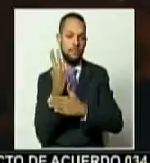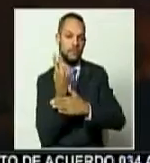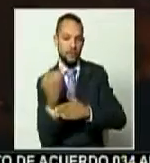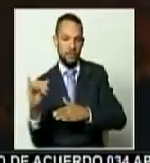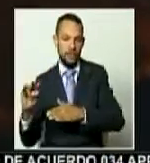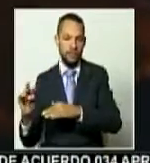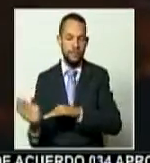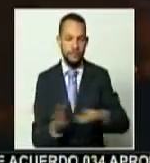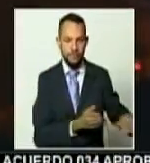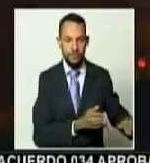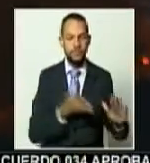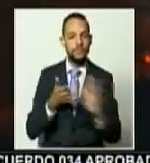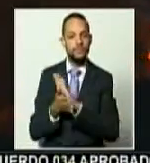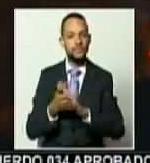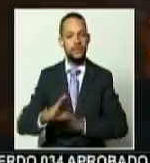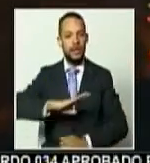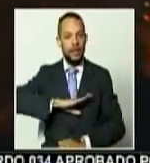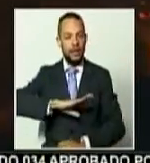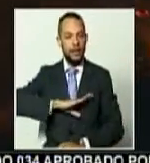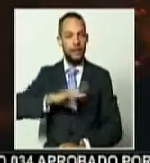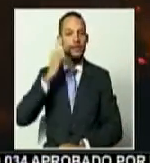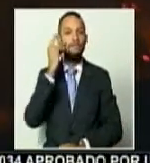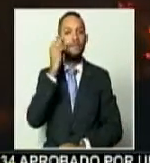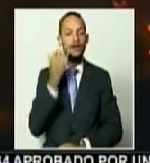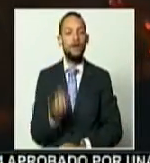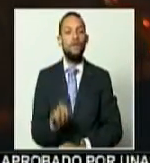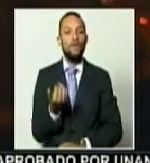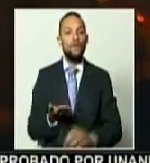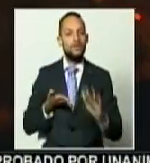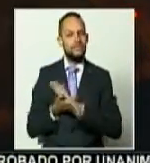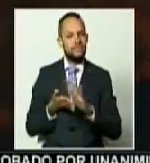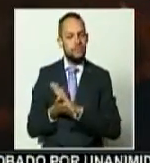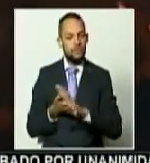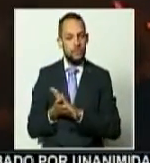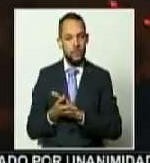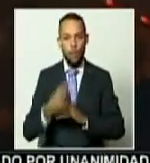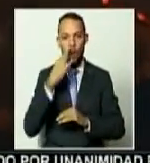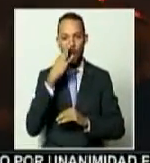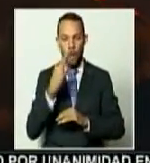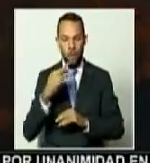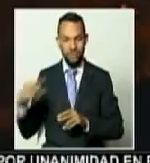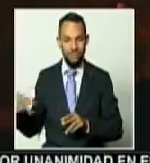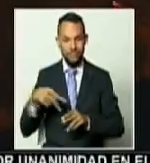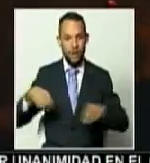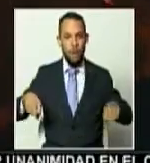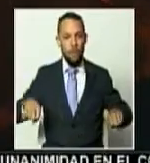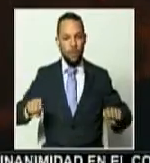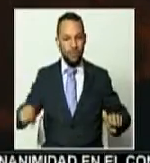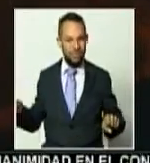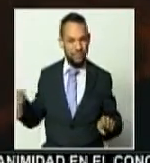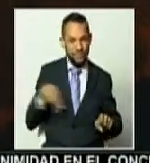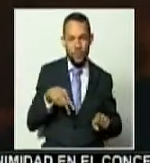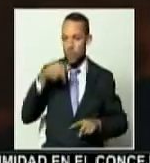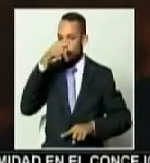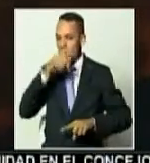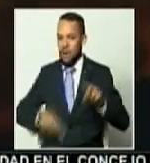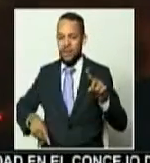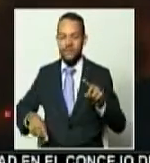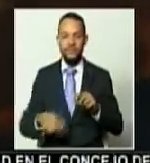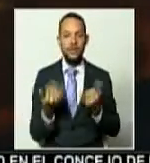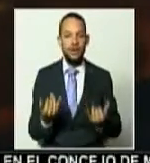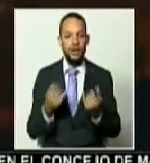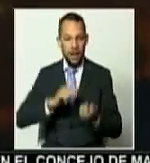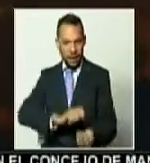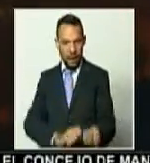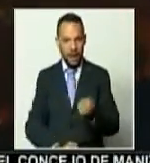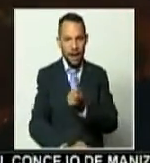Y en otras informaciones, el alcalde de Pereira anunció hoy que la medida que restringe el parrillero hombre nuevamente será aplicada en la ciudad. Además, hizo cambios